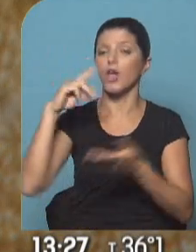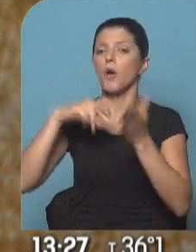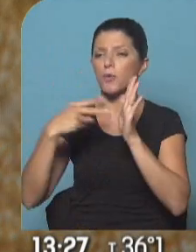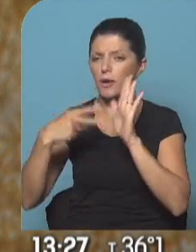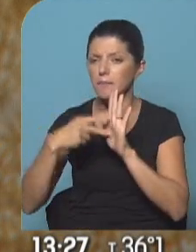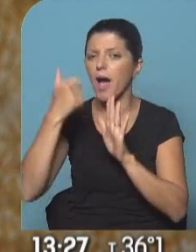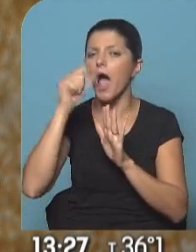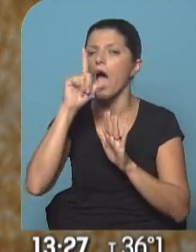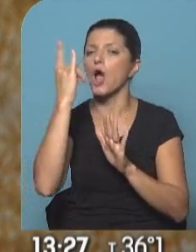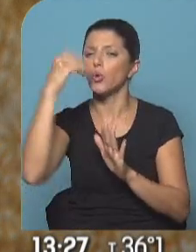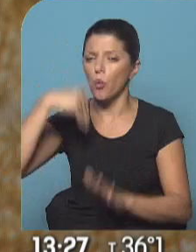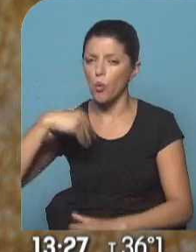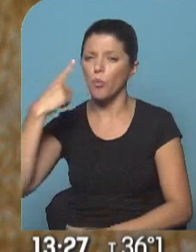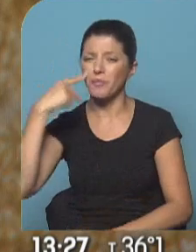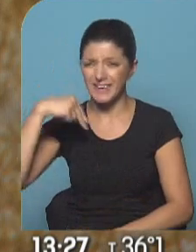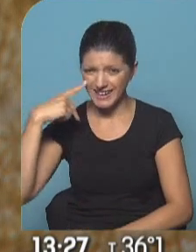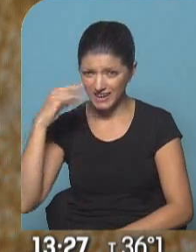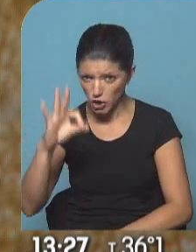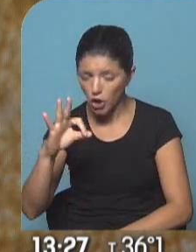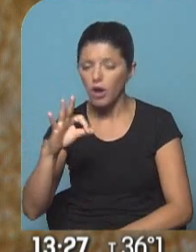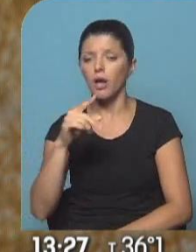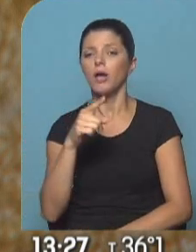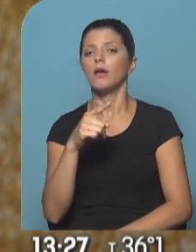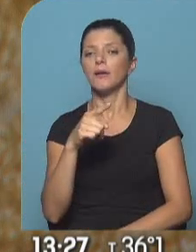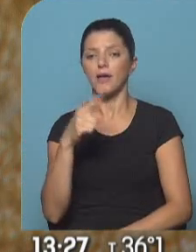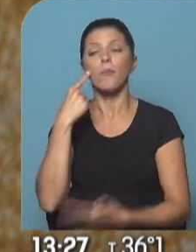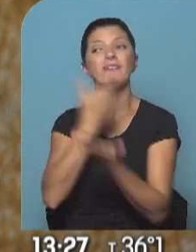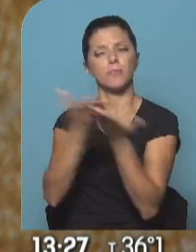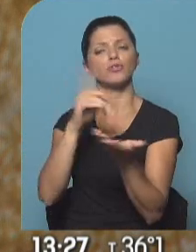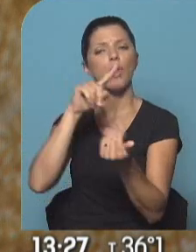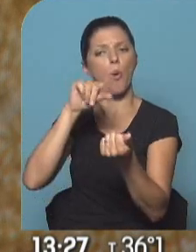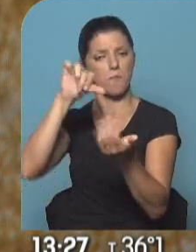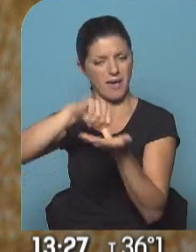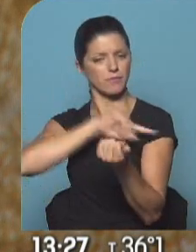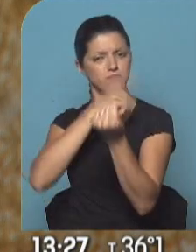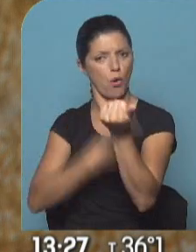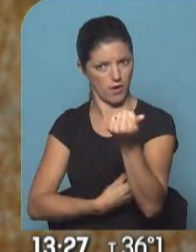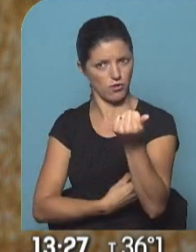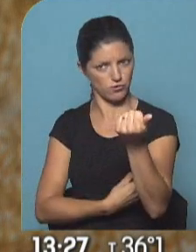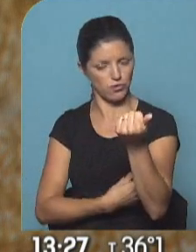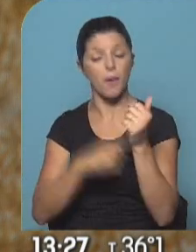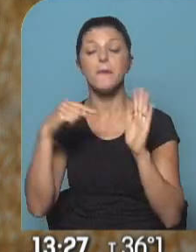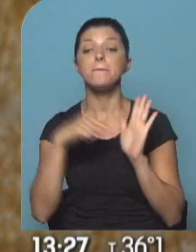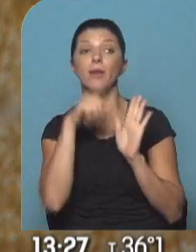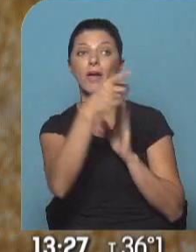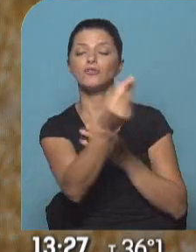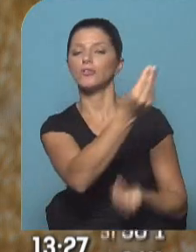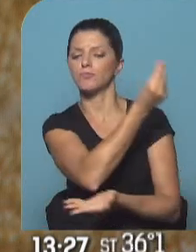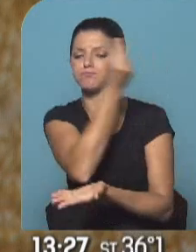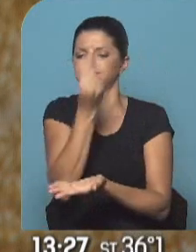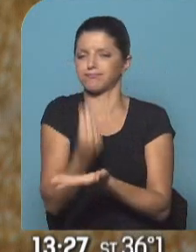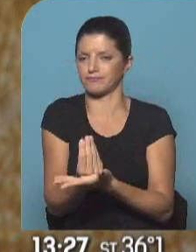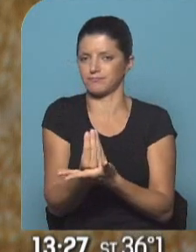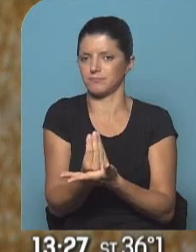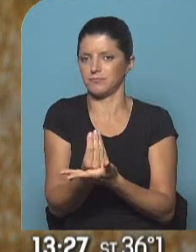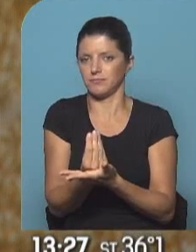aluminio y demás, o sea, se presenta de una manera como un guerrero muy grande, pero Estados Unidos viene a esta OMC dando señales de que